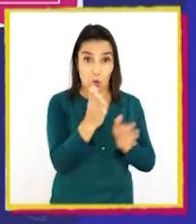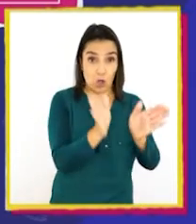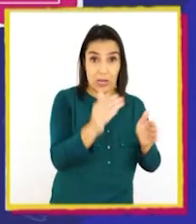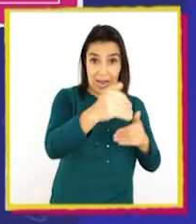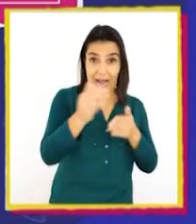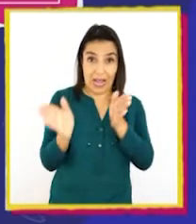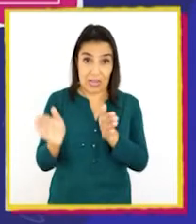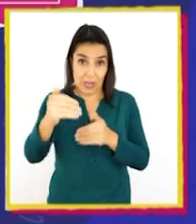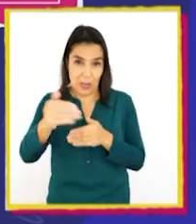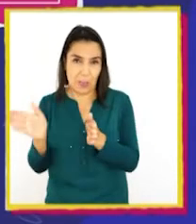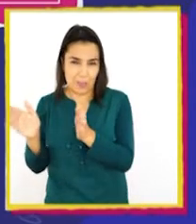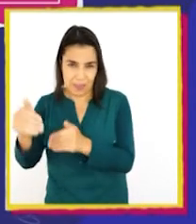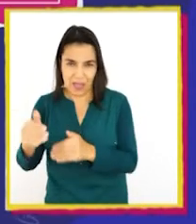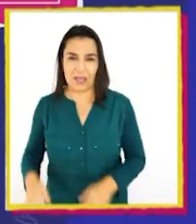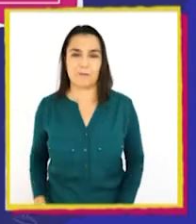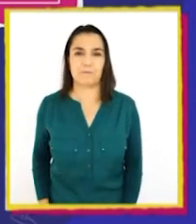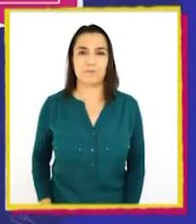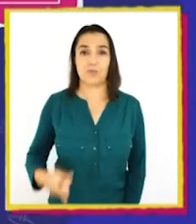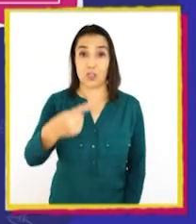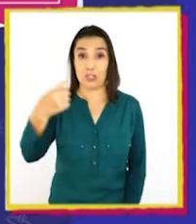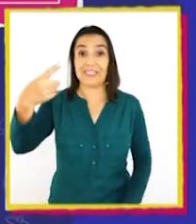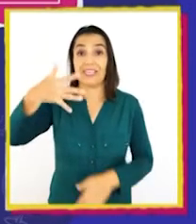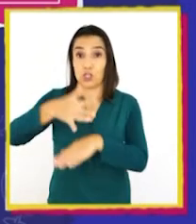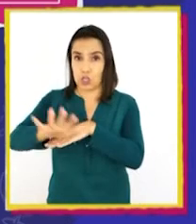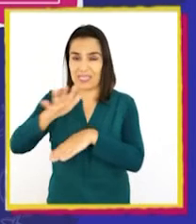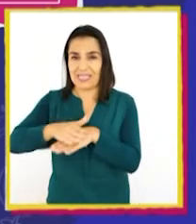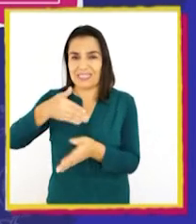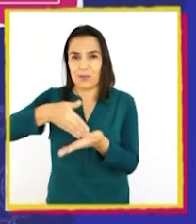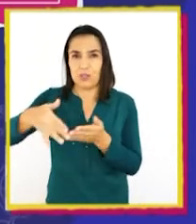caja correspondiente. Tenemos